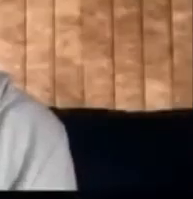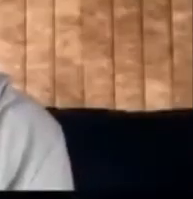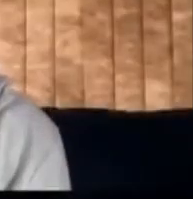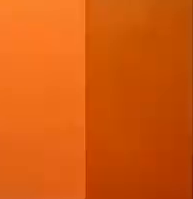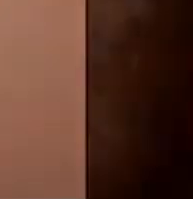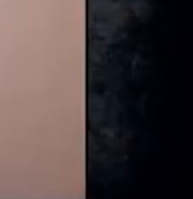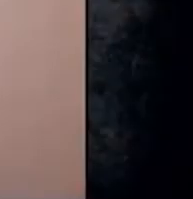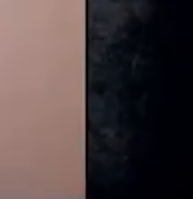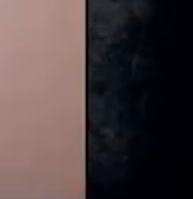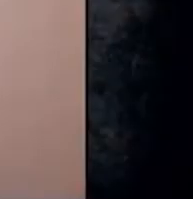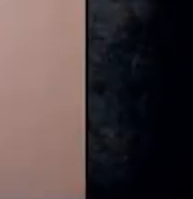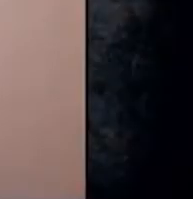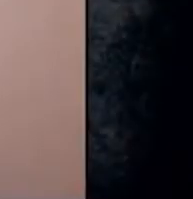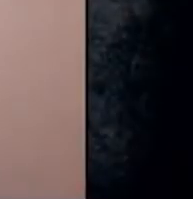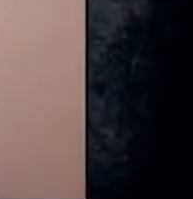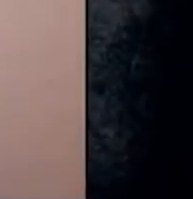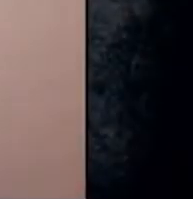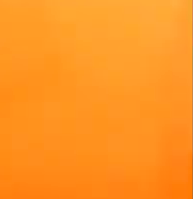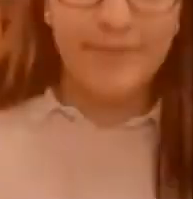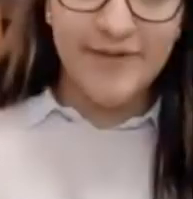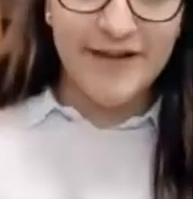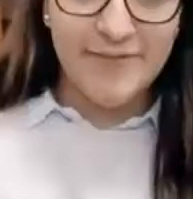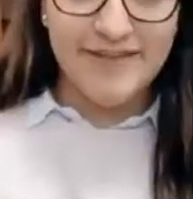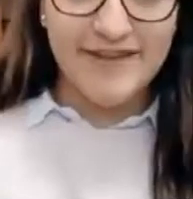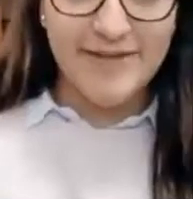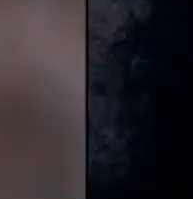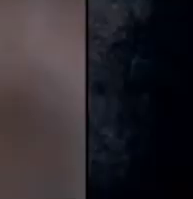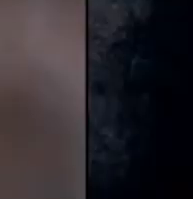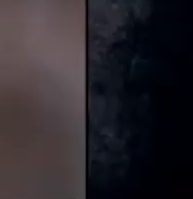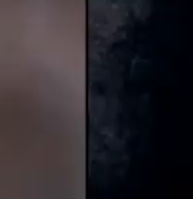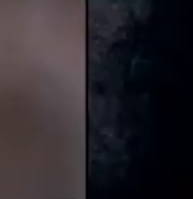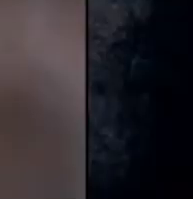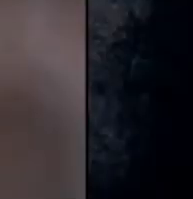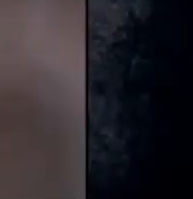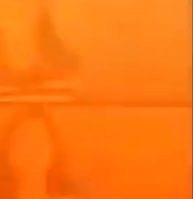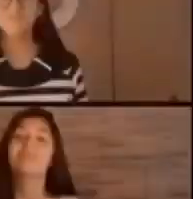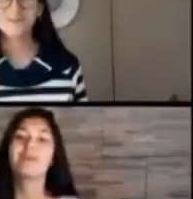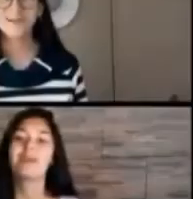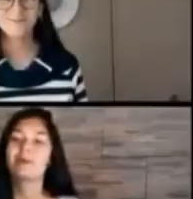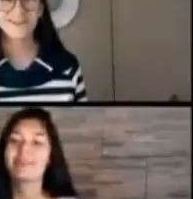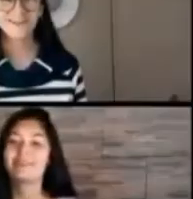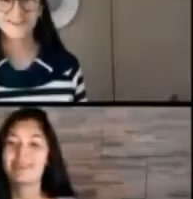y en mucho su parte argentina mi patria